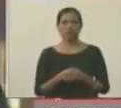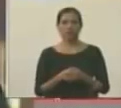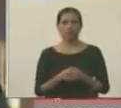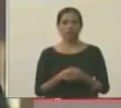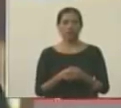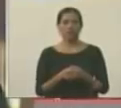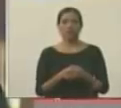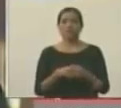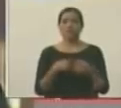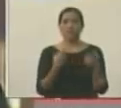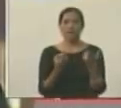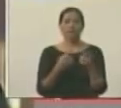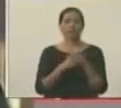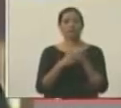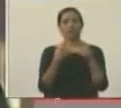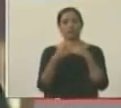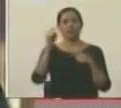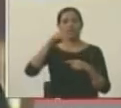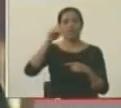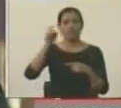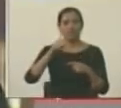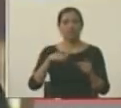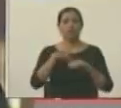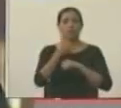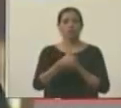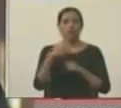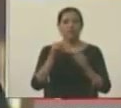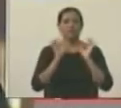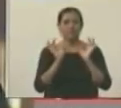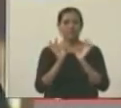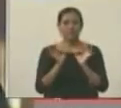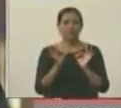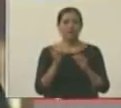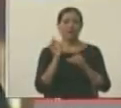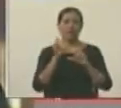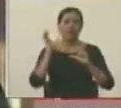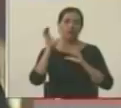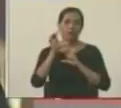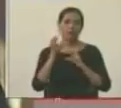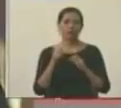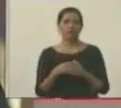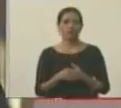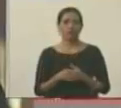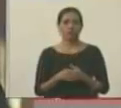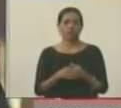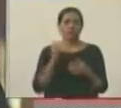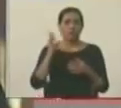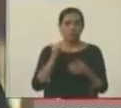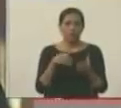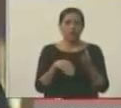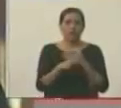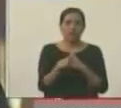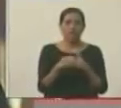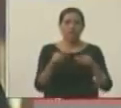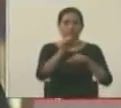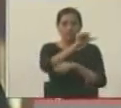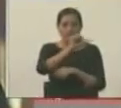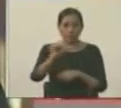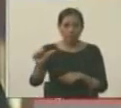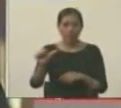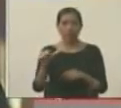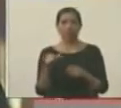electrodoméstico que necesita. Plan especial a través del carnet de la patria, bueno, para ir durante estas semanas y